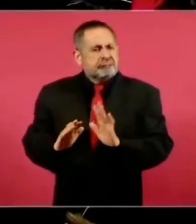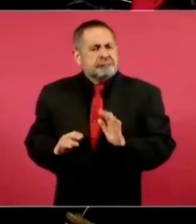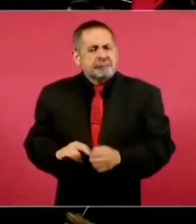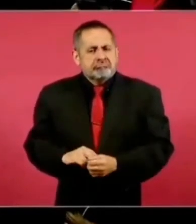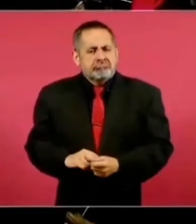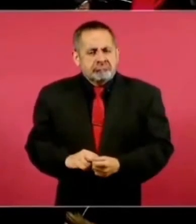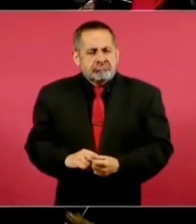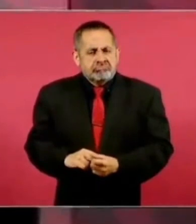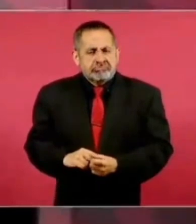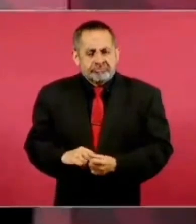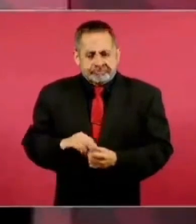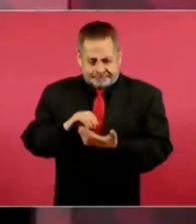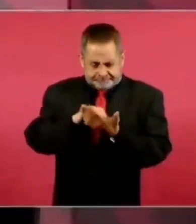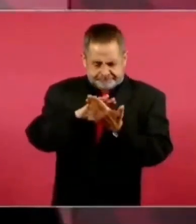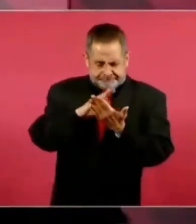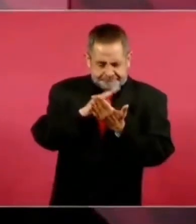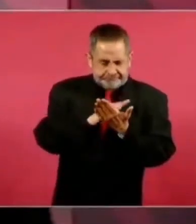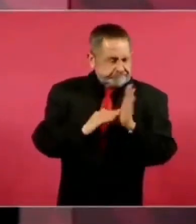los datos, ¿no?